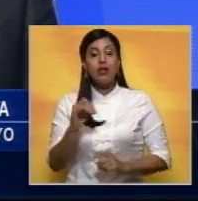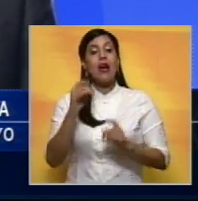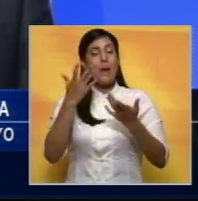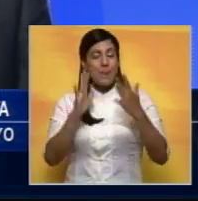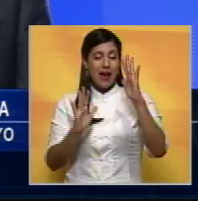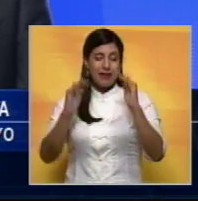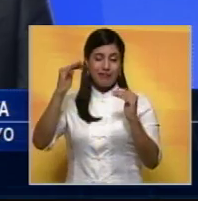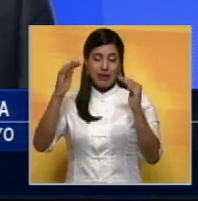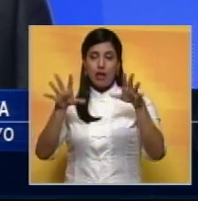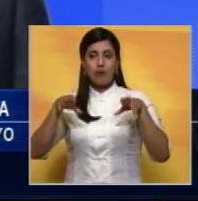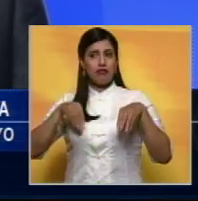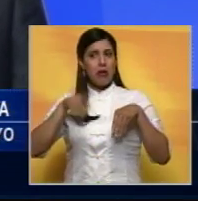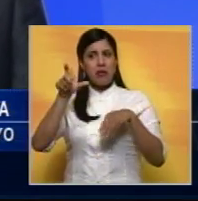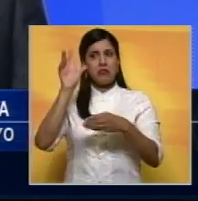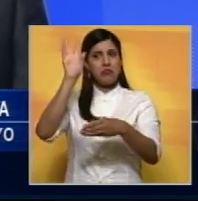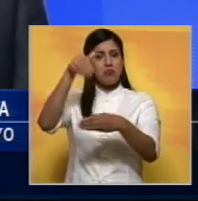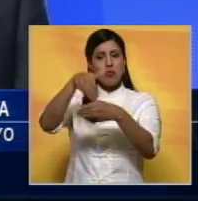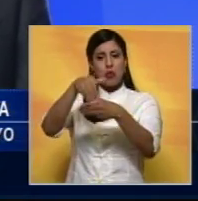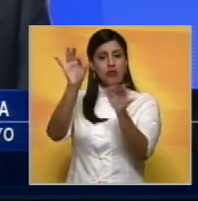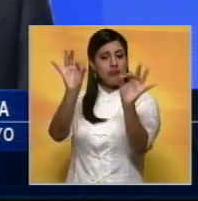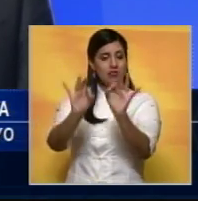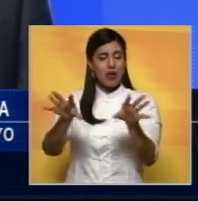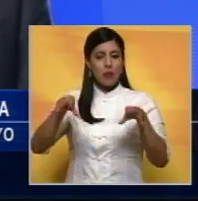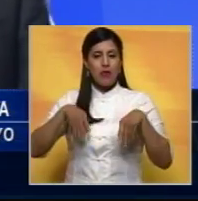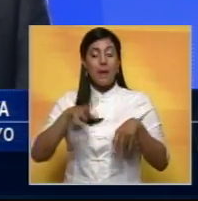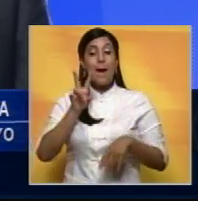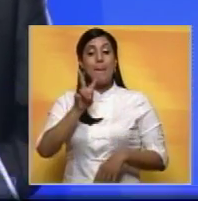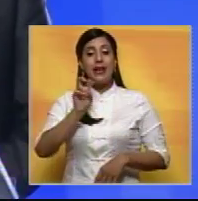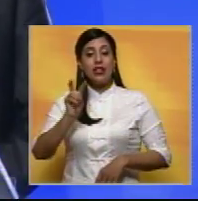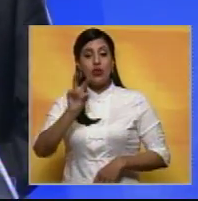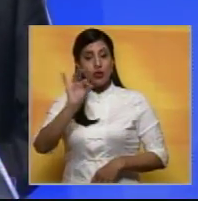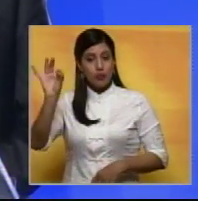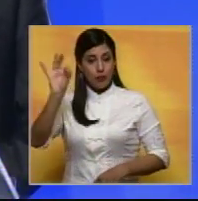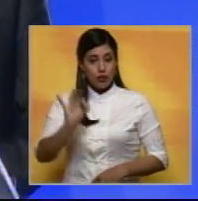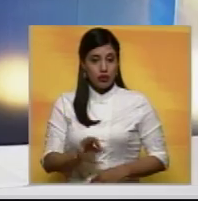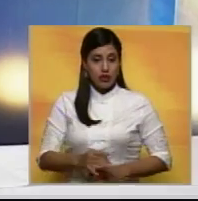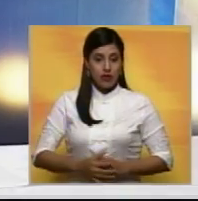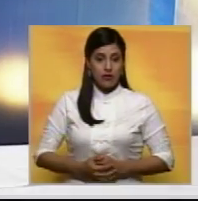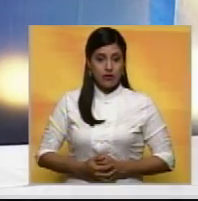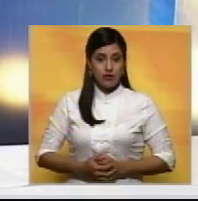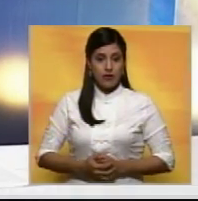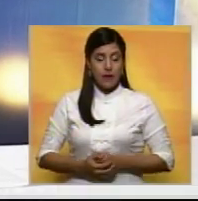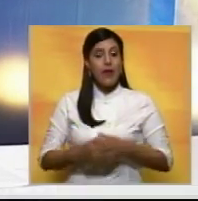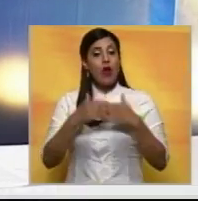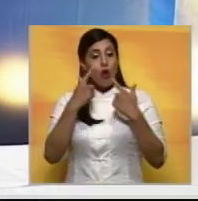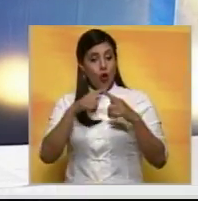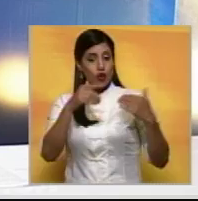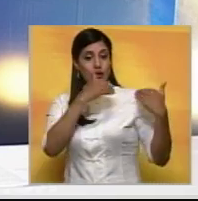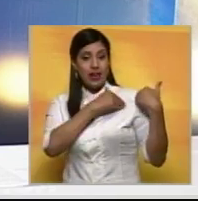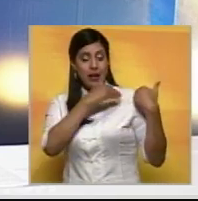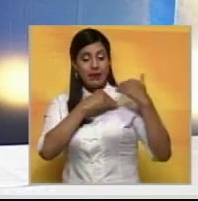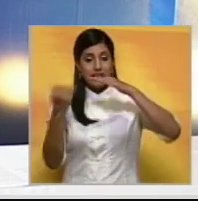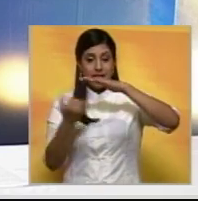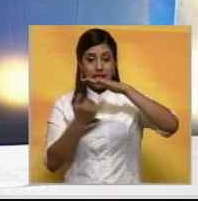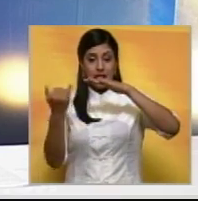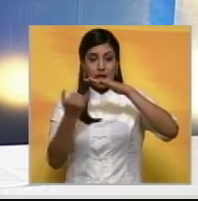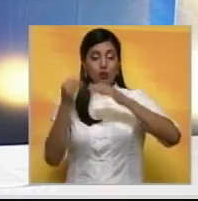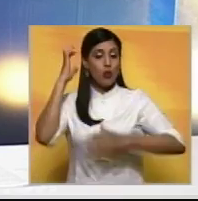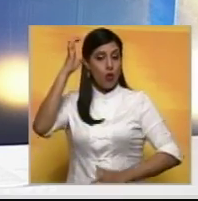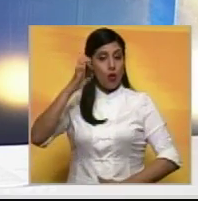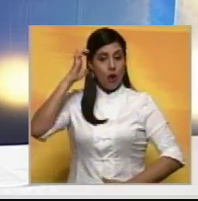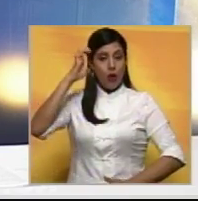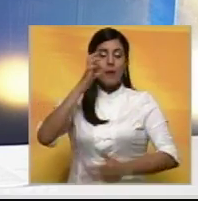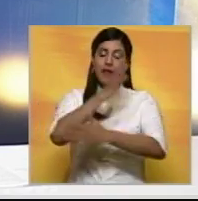que la cifra de abstención para este proceso electoral fue de 22%. Representantes de las instituciones